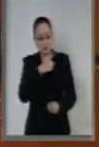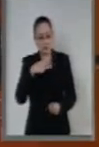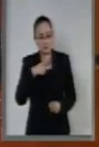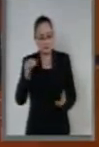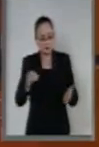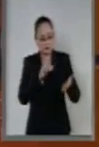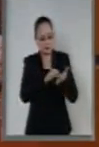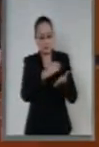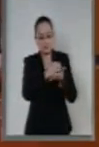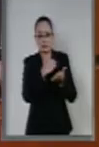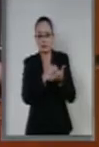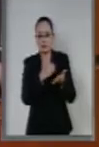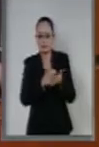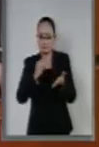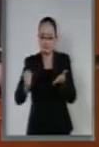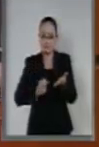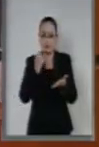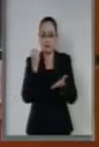aprobado